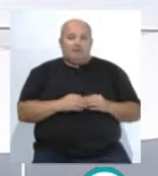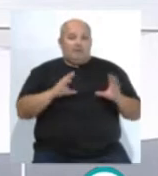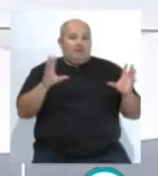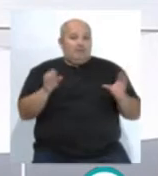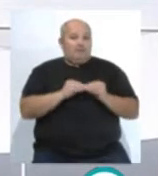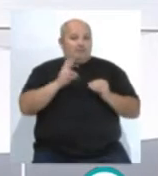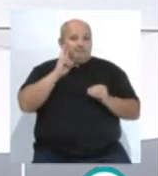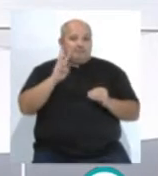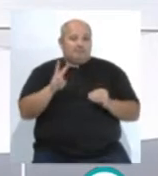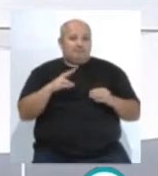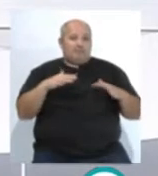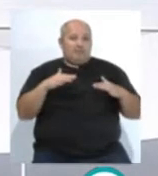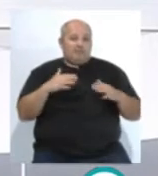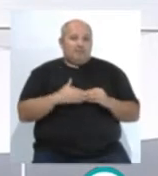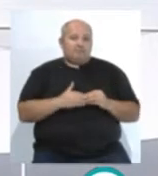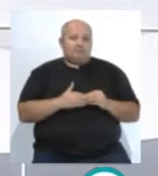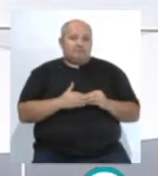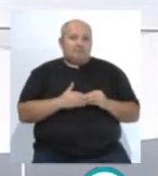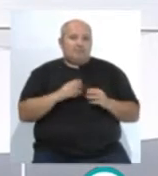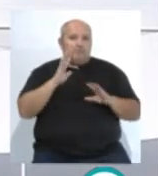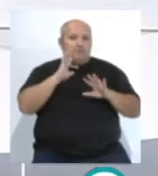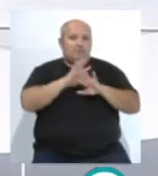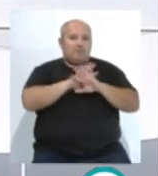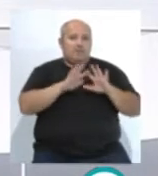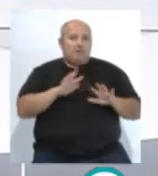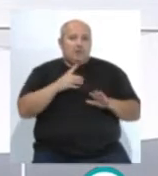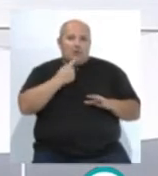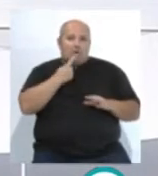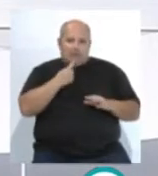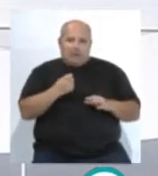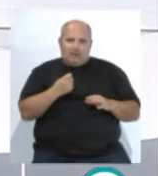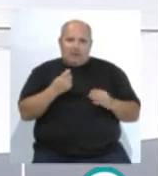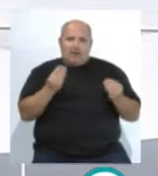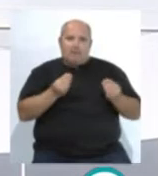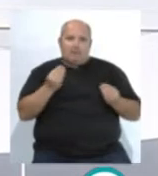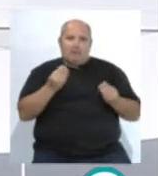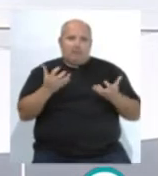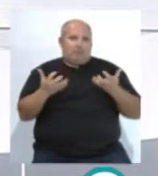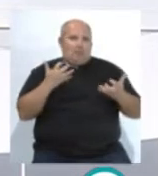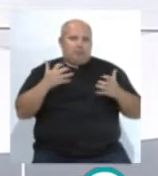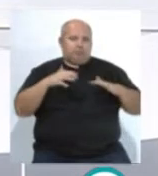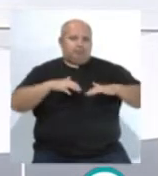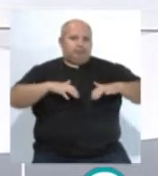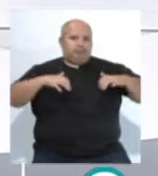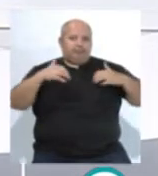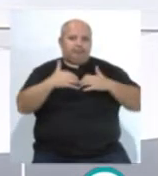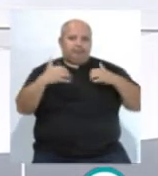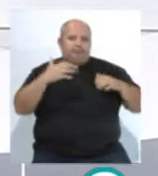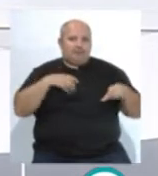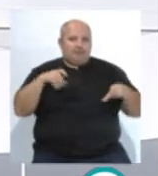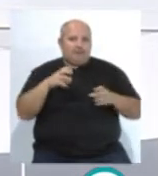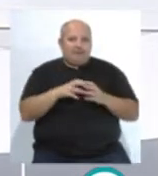Bueno, un partido que a priori era complicadísimo, un ambiente espectacular el que había en el nuevo Los